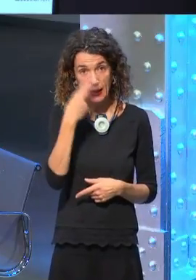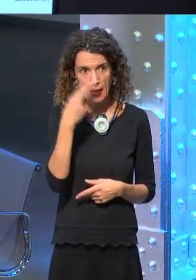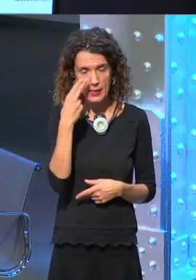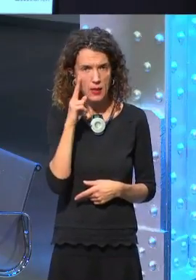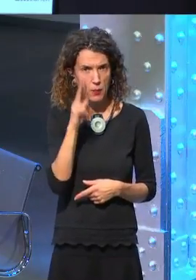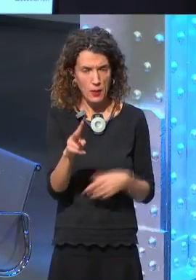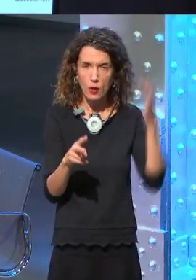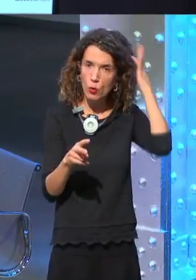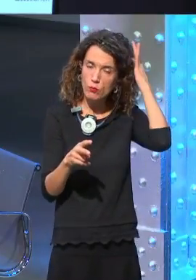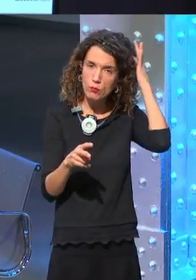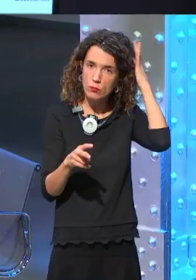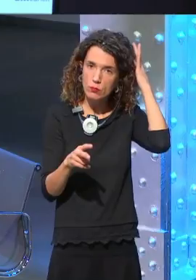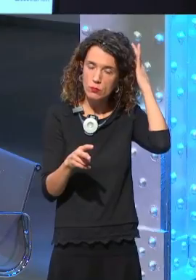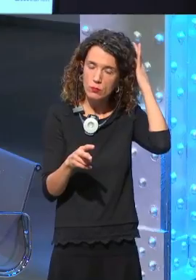pero